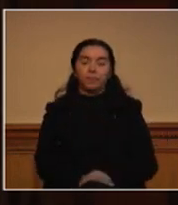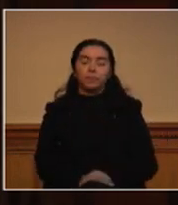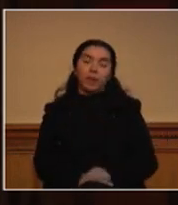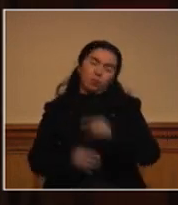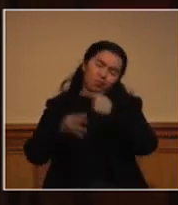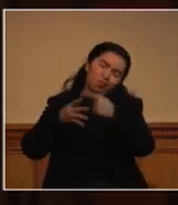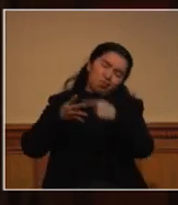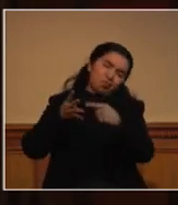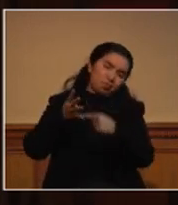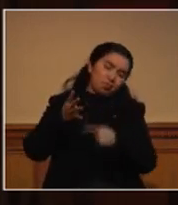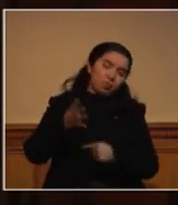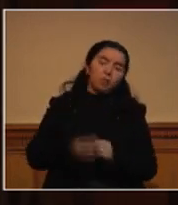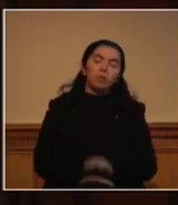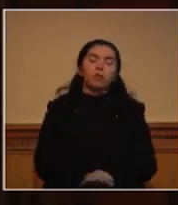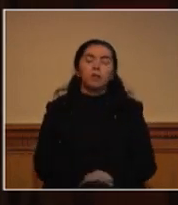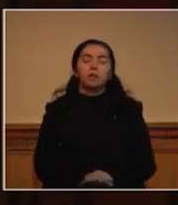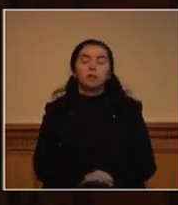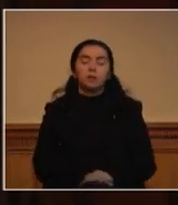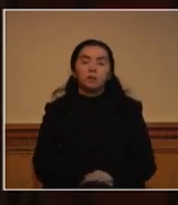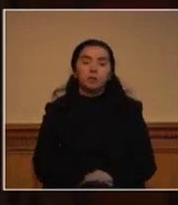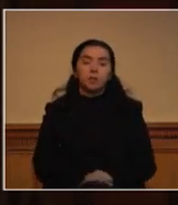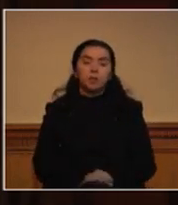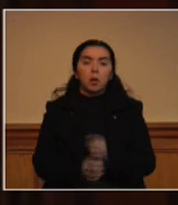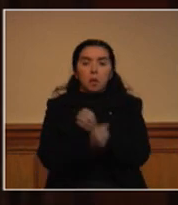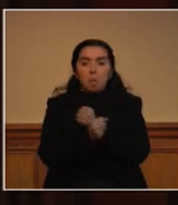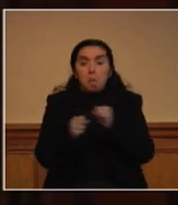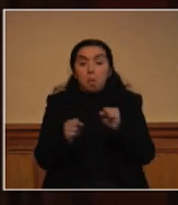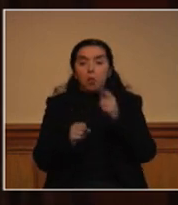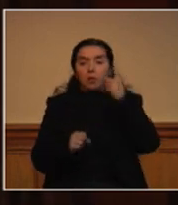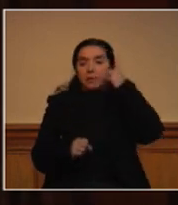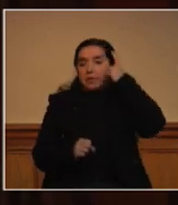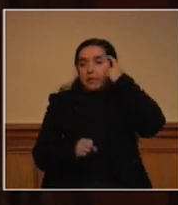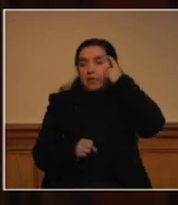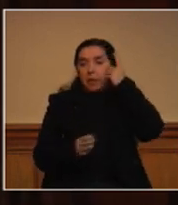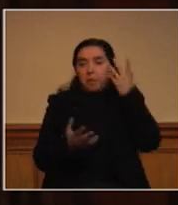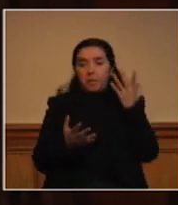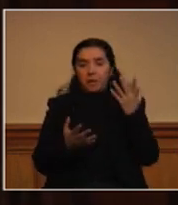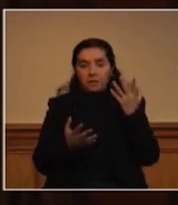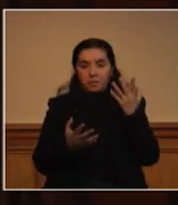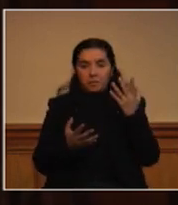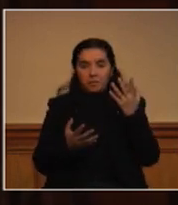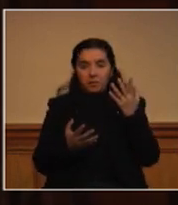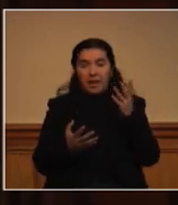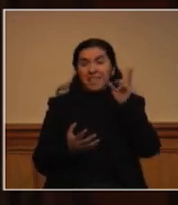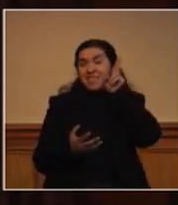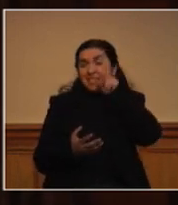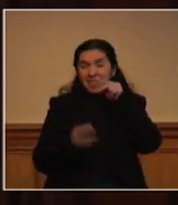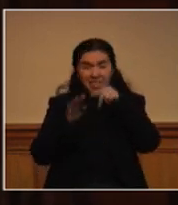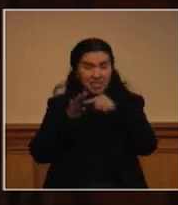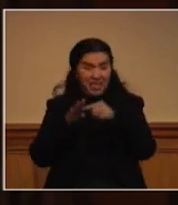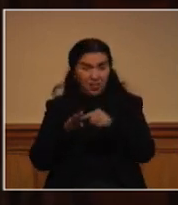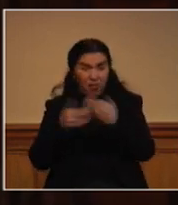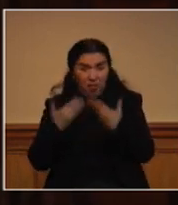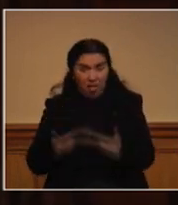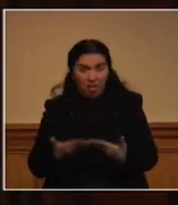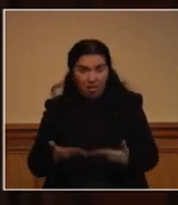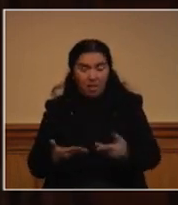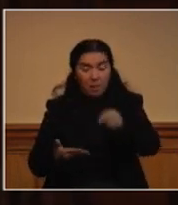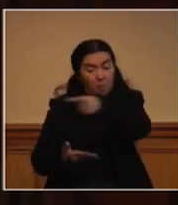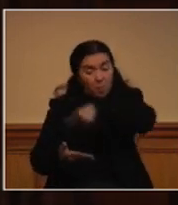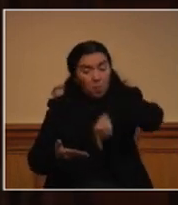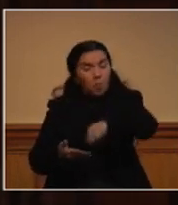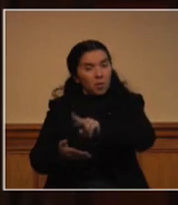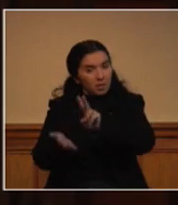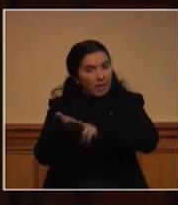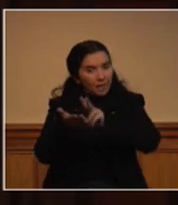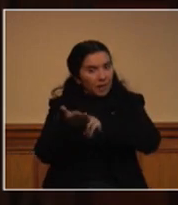esto es impensable sin los actuales productos tecnológicos, que son los que realmente